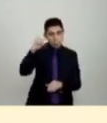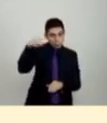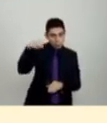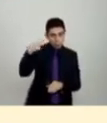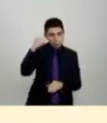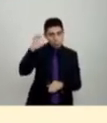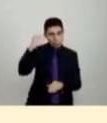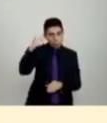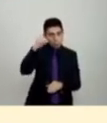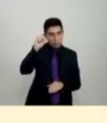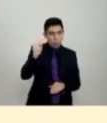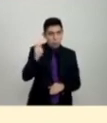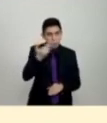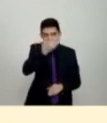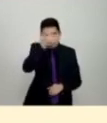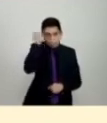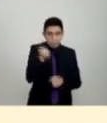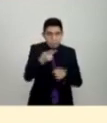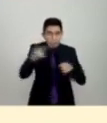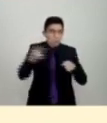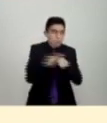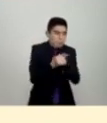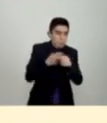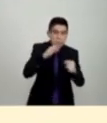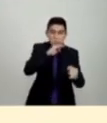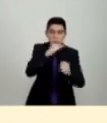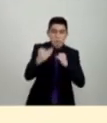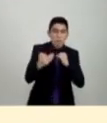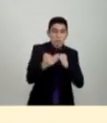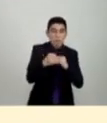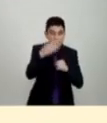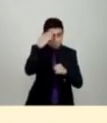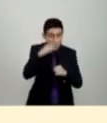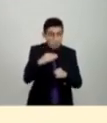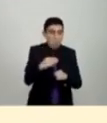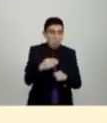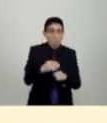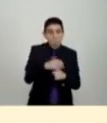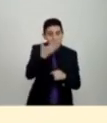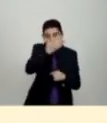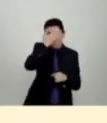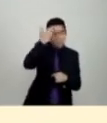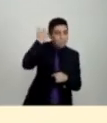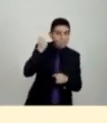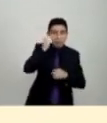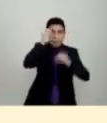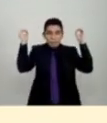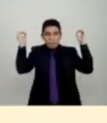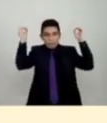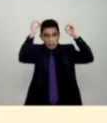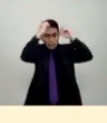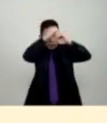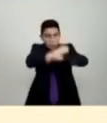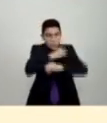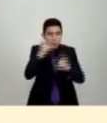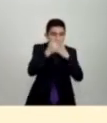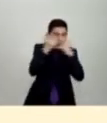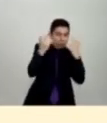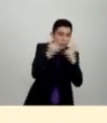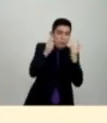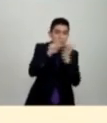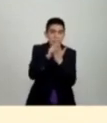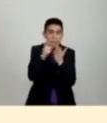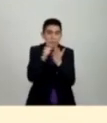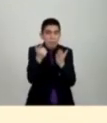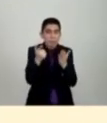qué está pasando y al final tampoco acabas de saberlo, porque la oscuridad de las zonas de niebla son tan